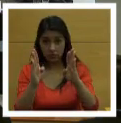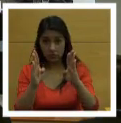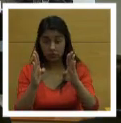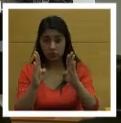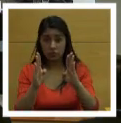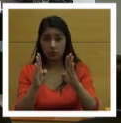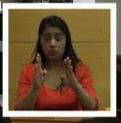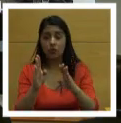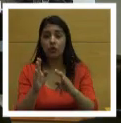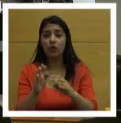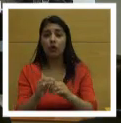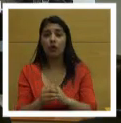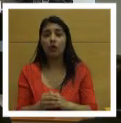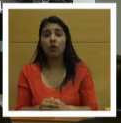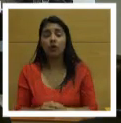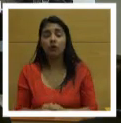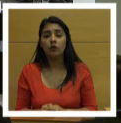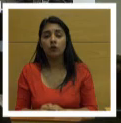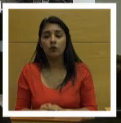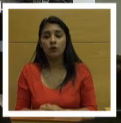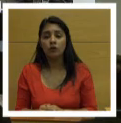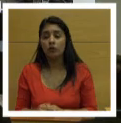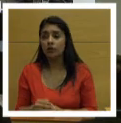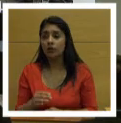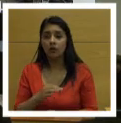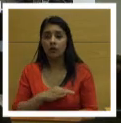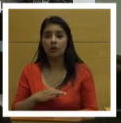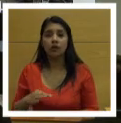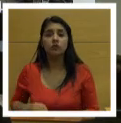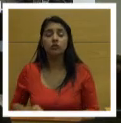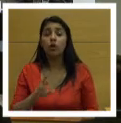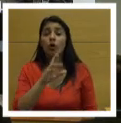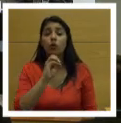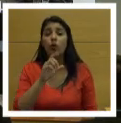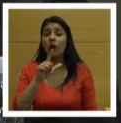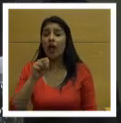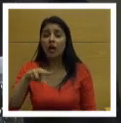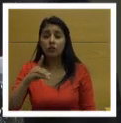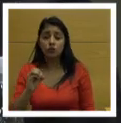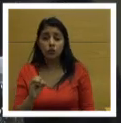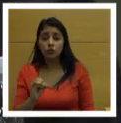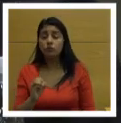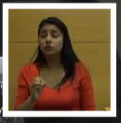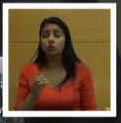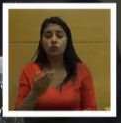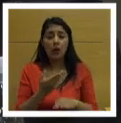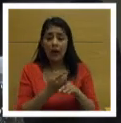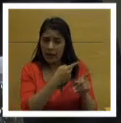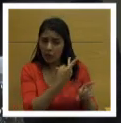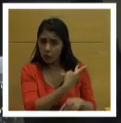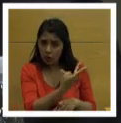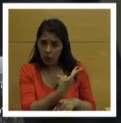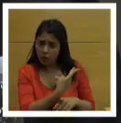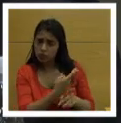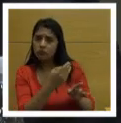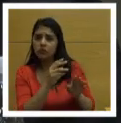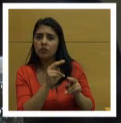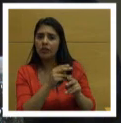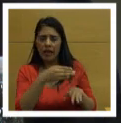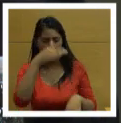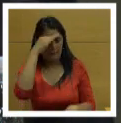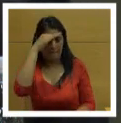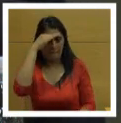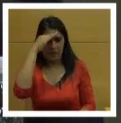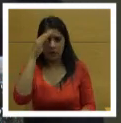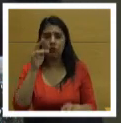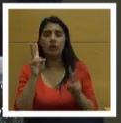la magistrada María Soledad Santana, don Rolando Díaz a mi lado, ambos especializados en el conocimiento y resolución, como ya lo he dicho, en asuntos